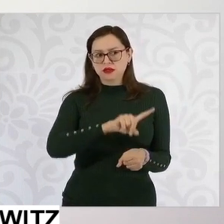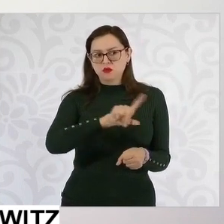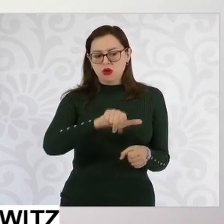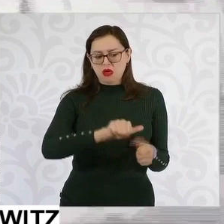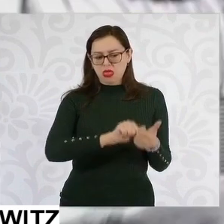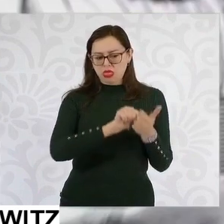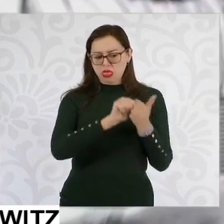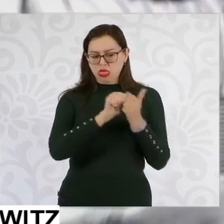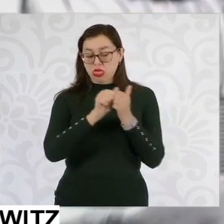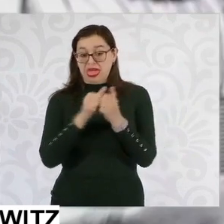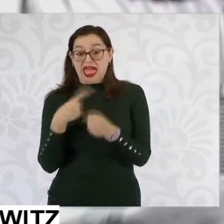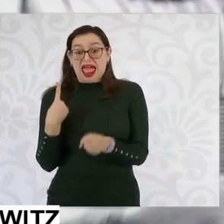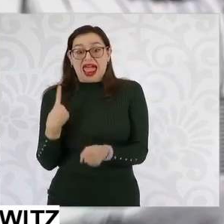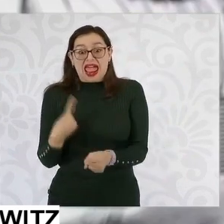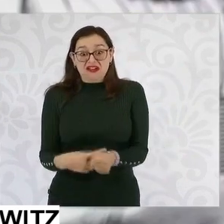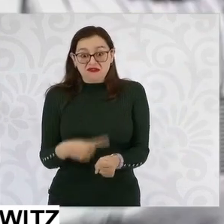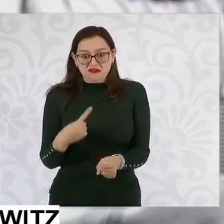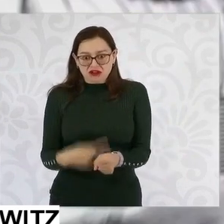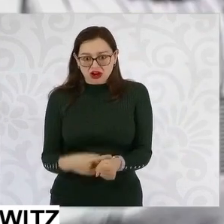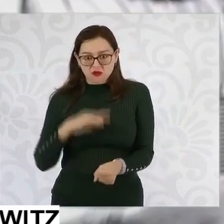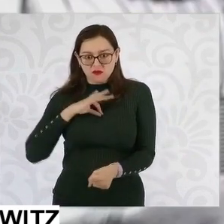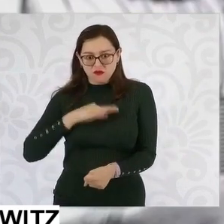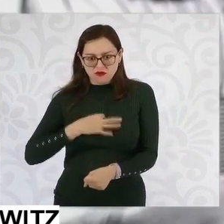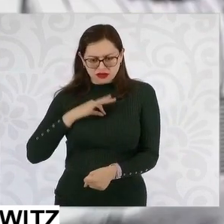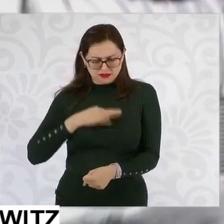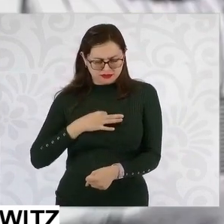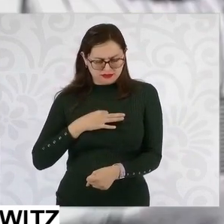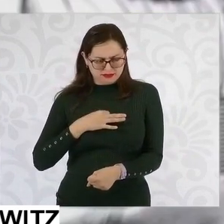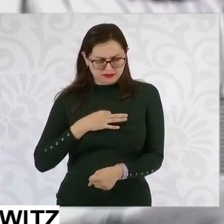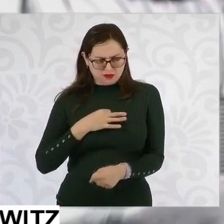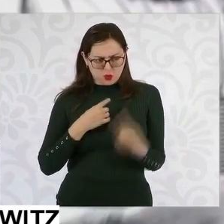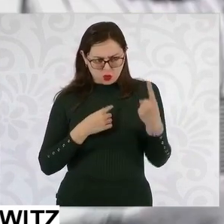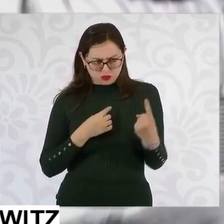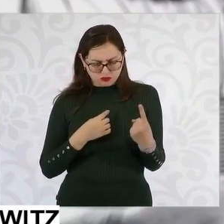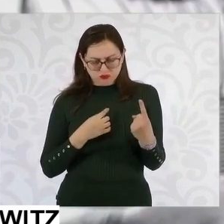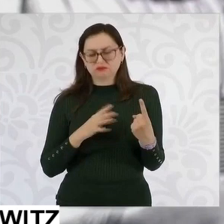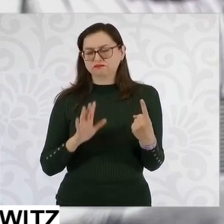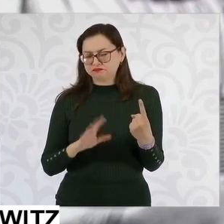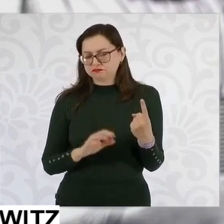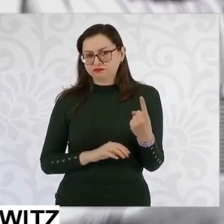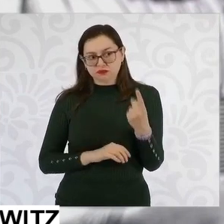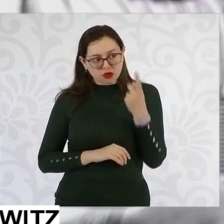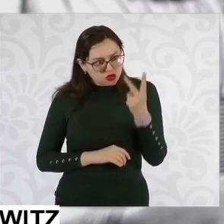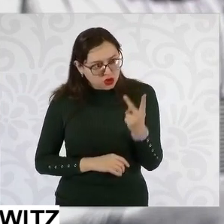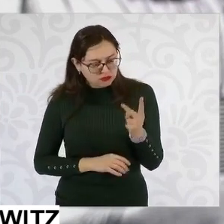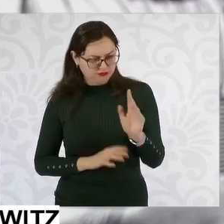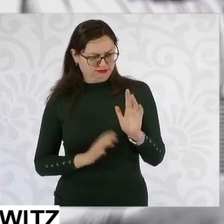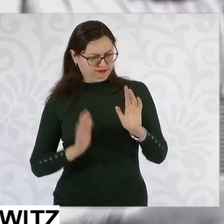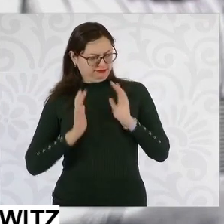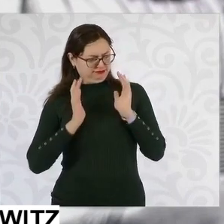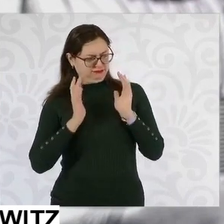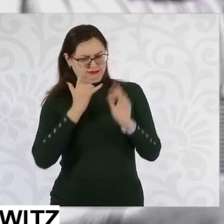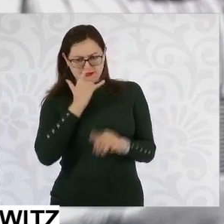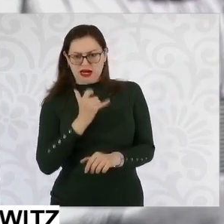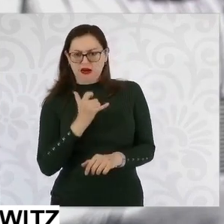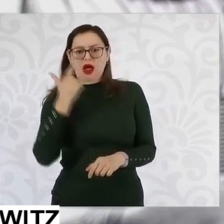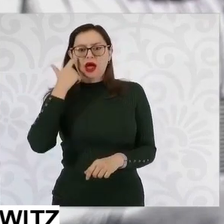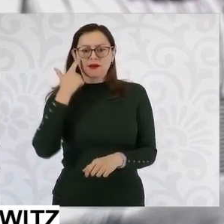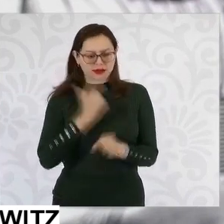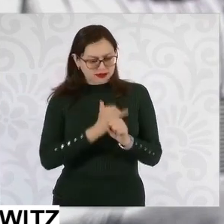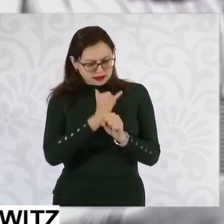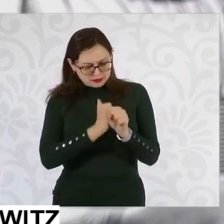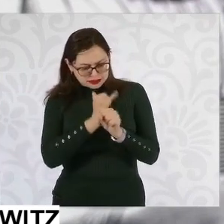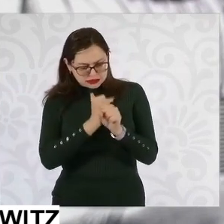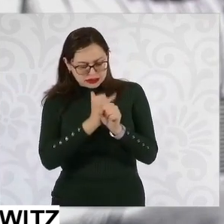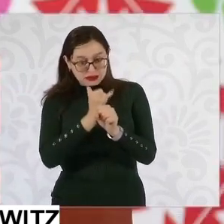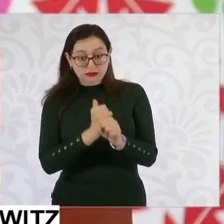la Dirección General de Epidemiología recibe la notificación y entonces cuando empieza la investigación de que